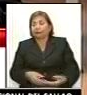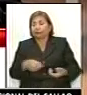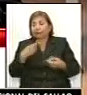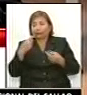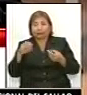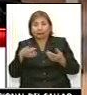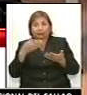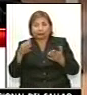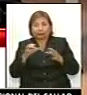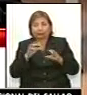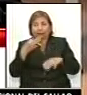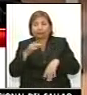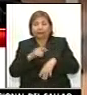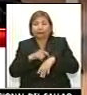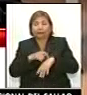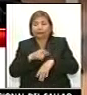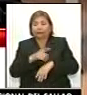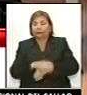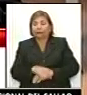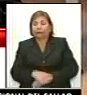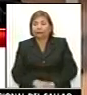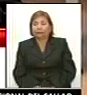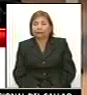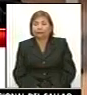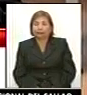siempre usó este horario,